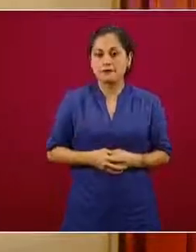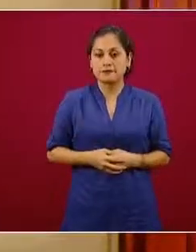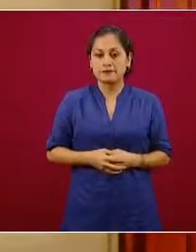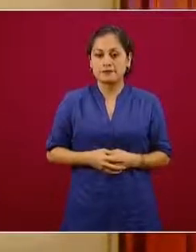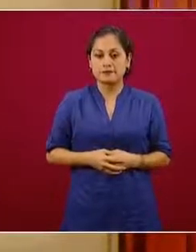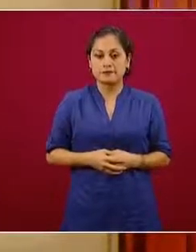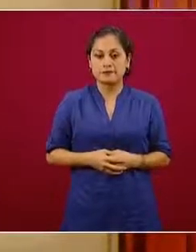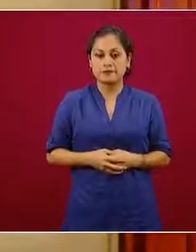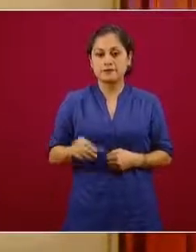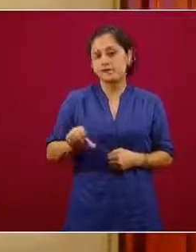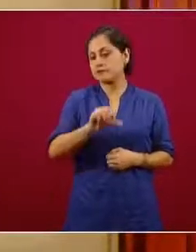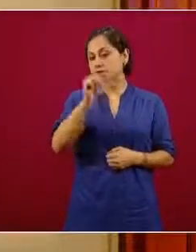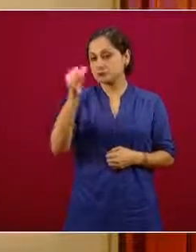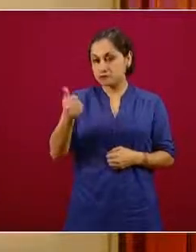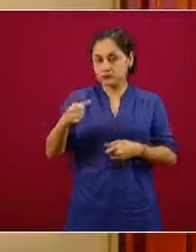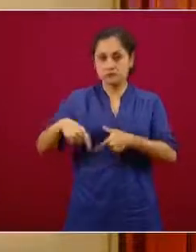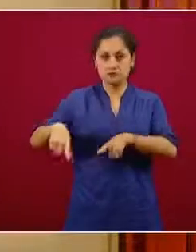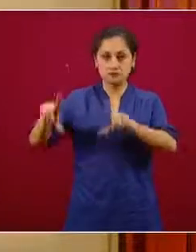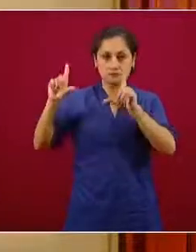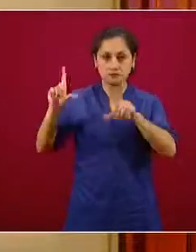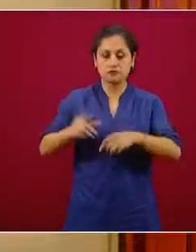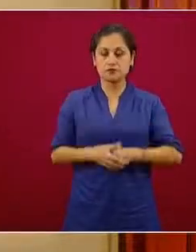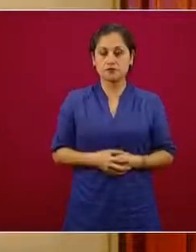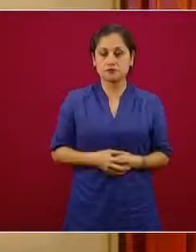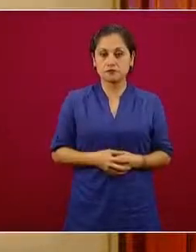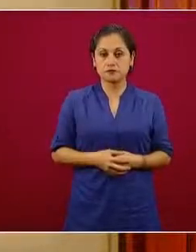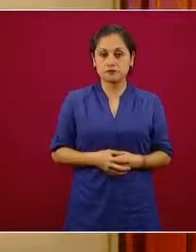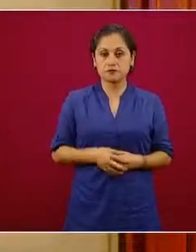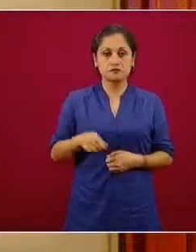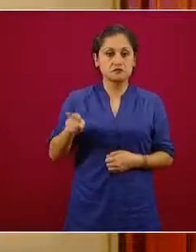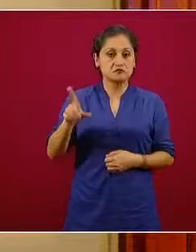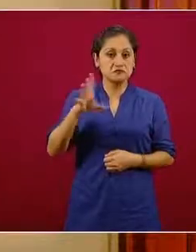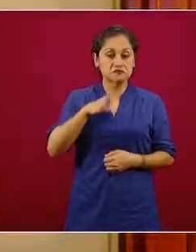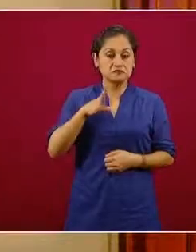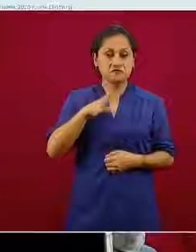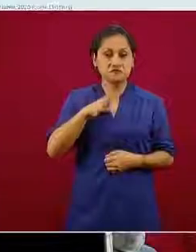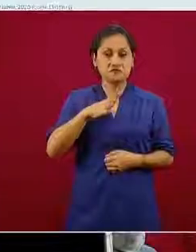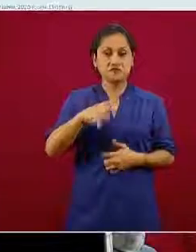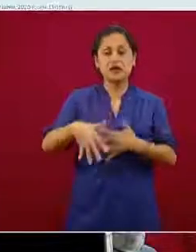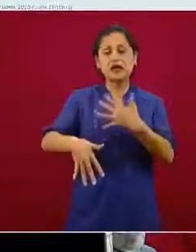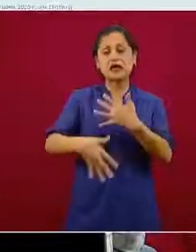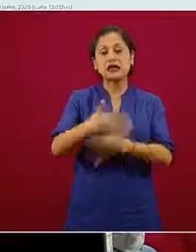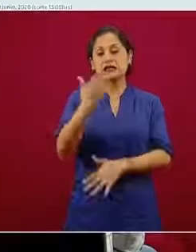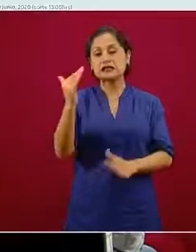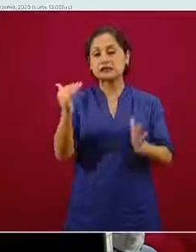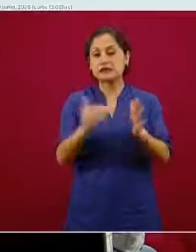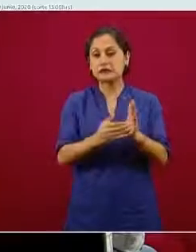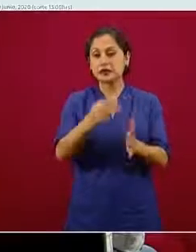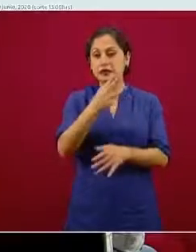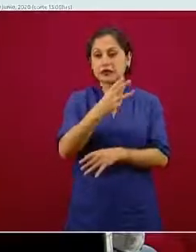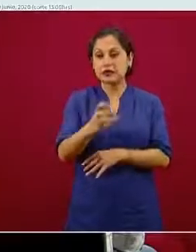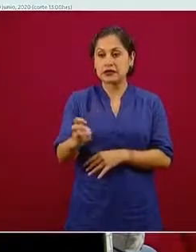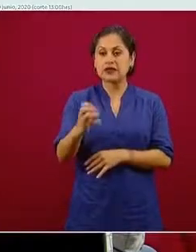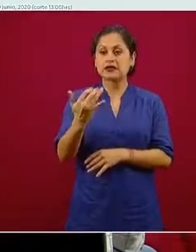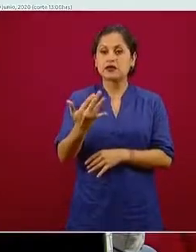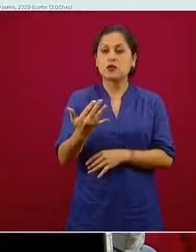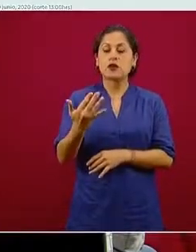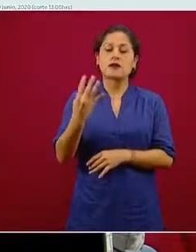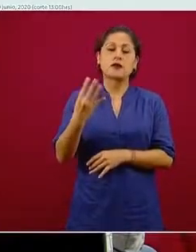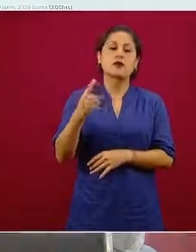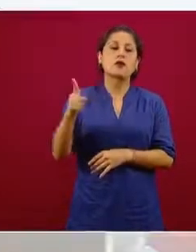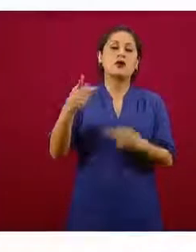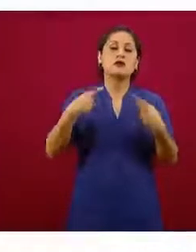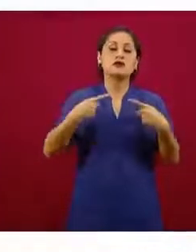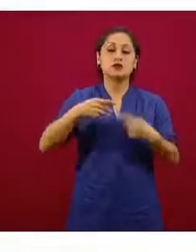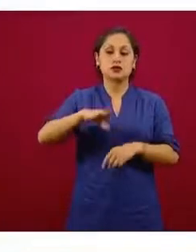siguiente diapositiva. La carga de las lamentables 15,354 defunciones distribuidas por